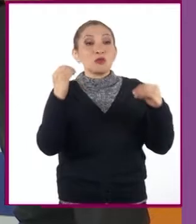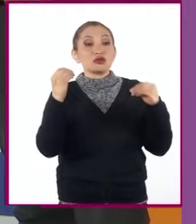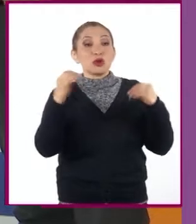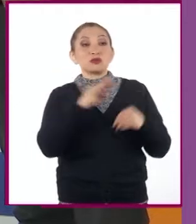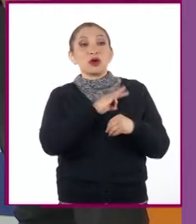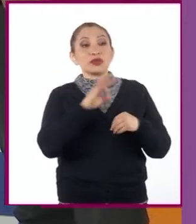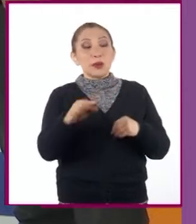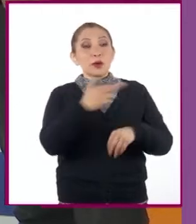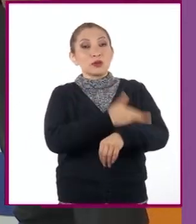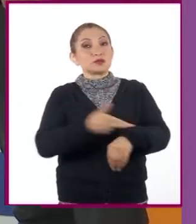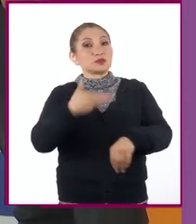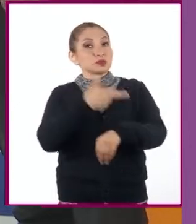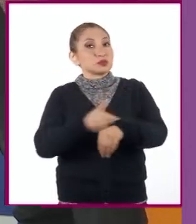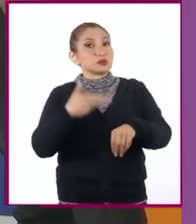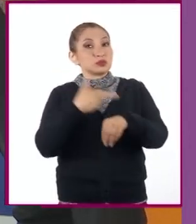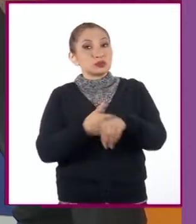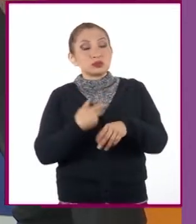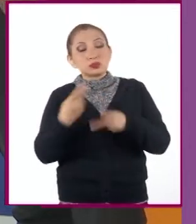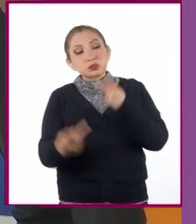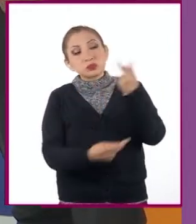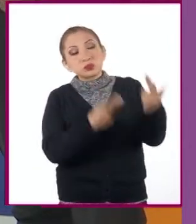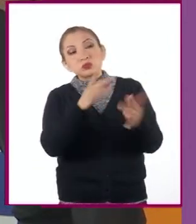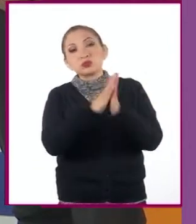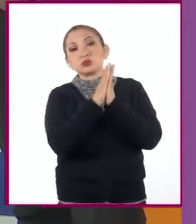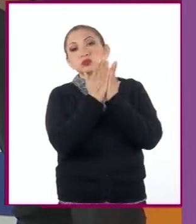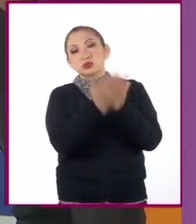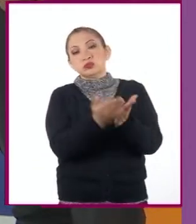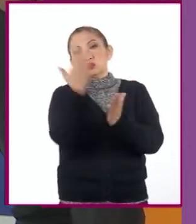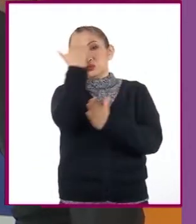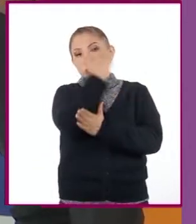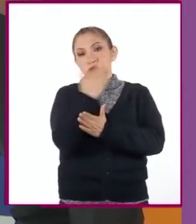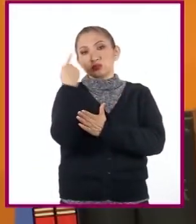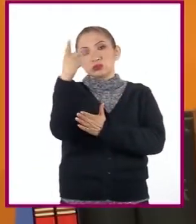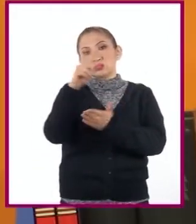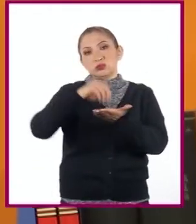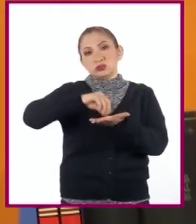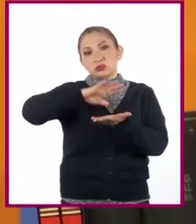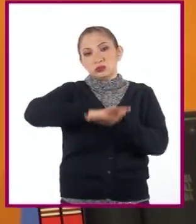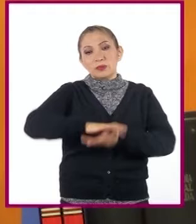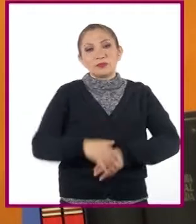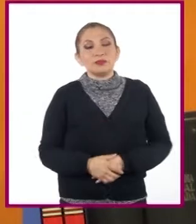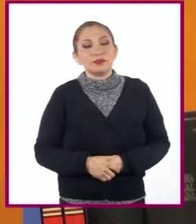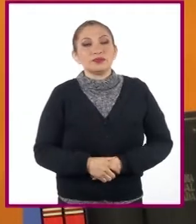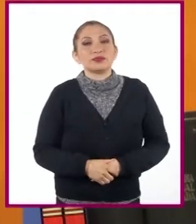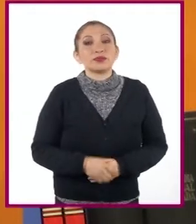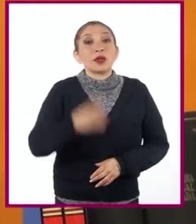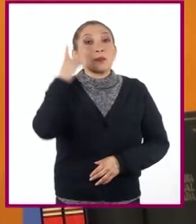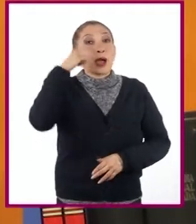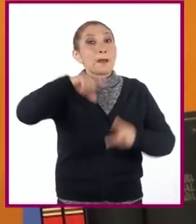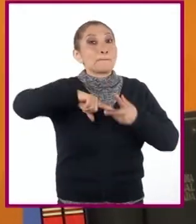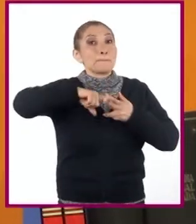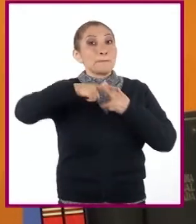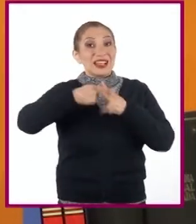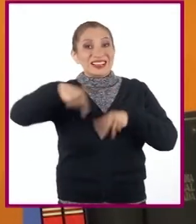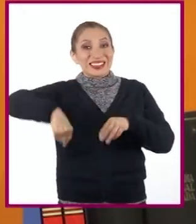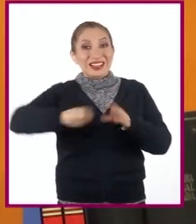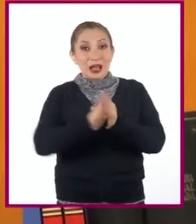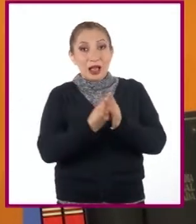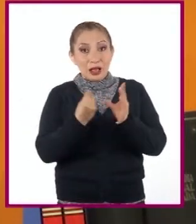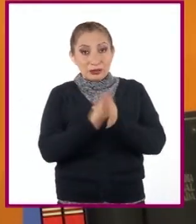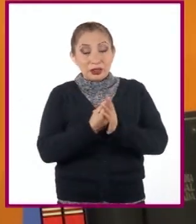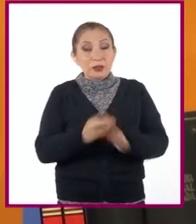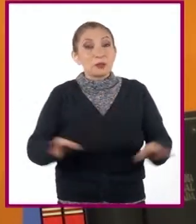podrán resolver al momento de consultar su libro de texto y revisar sus apuntes. Para iniciar con nuestra sesión,